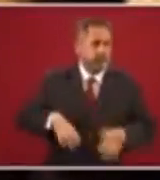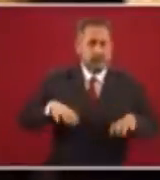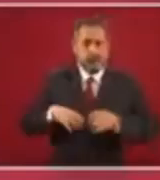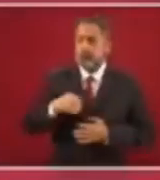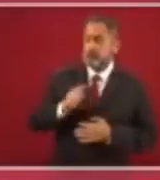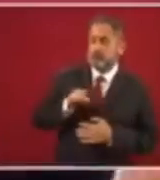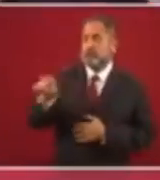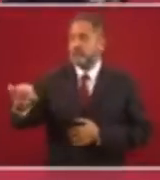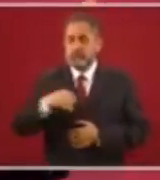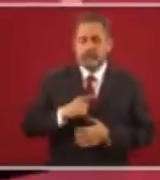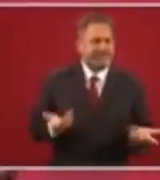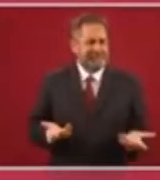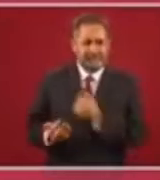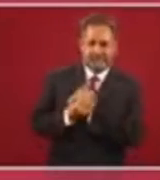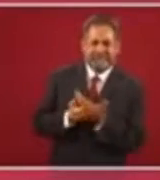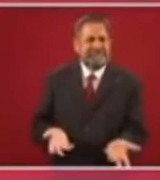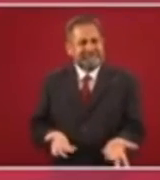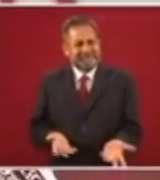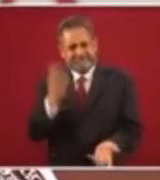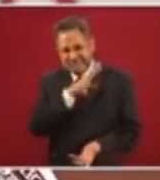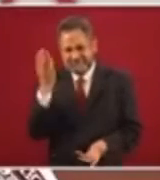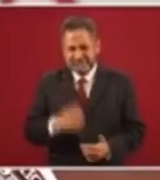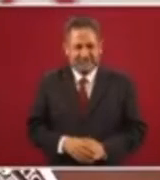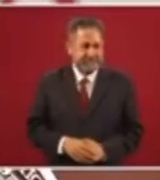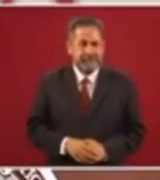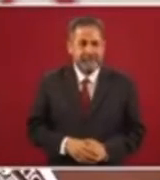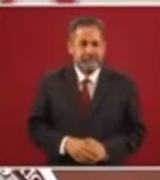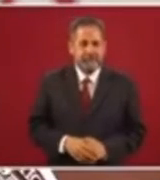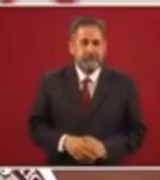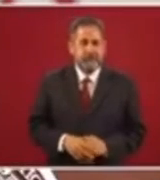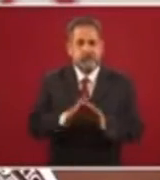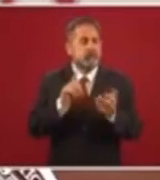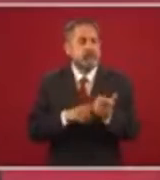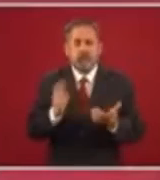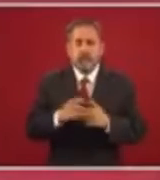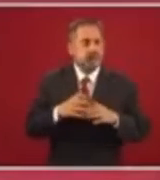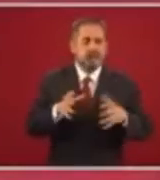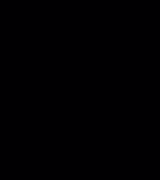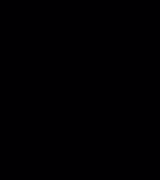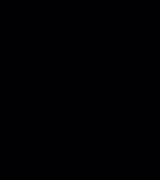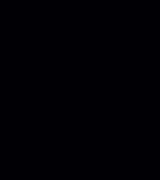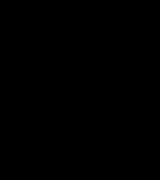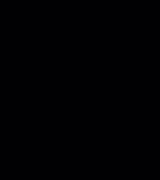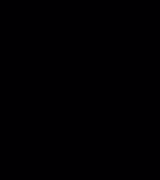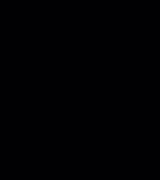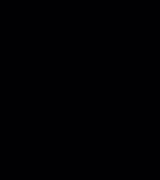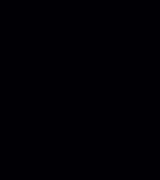ahí el Estado me protege para que yo actúe como monopolio.